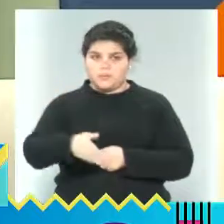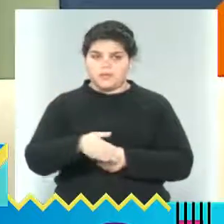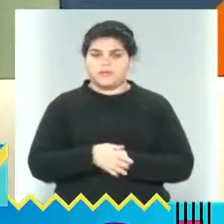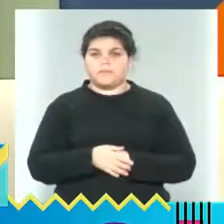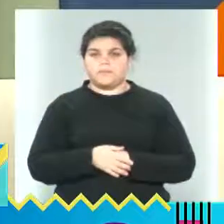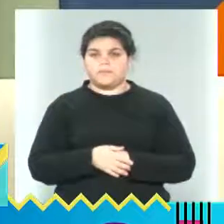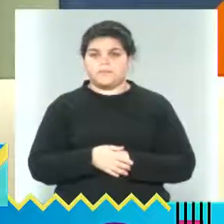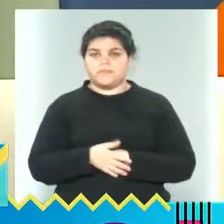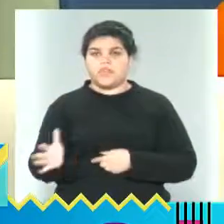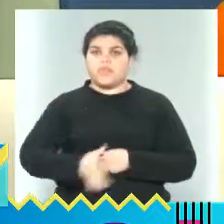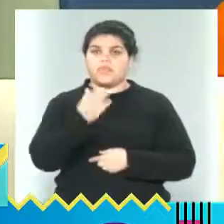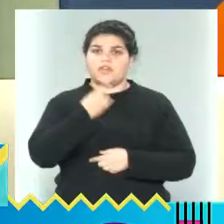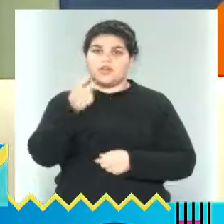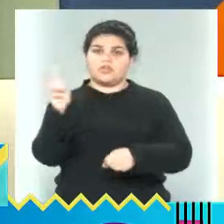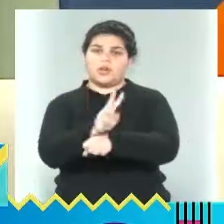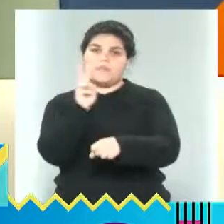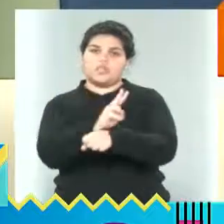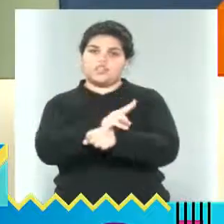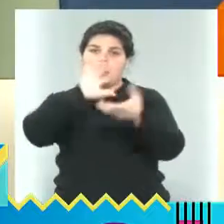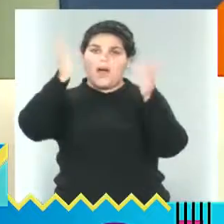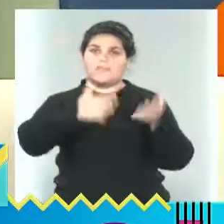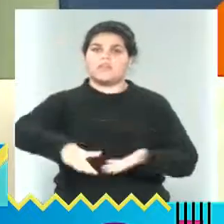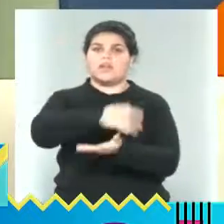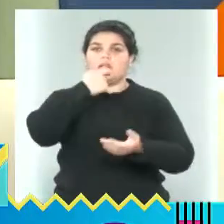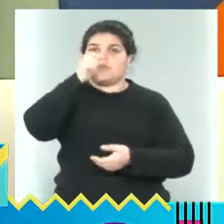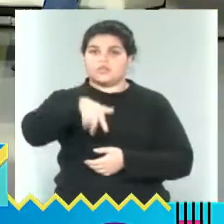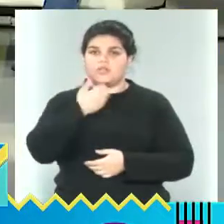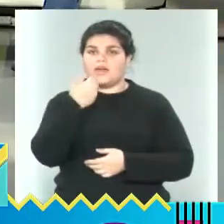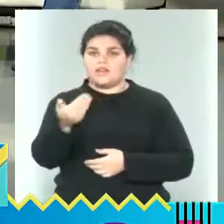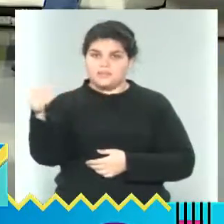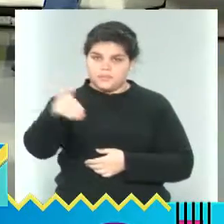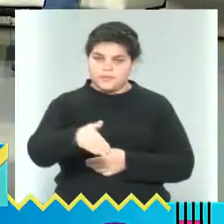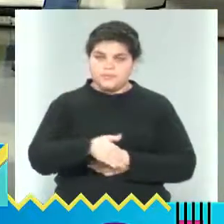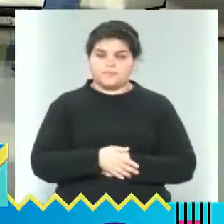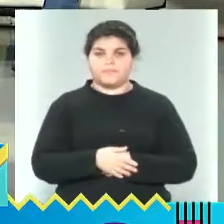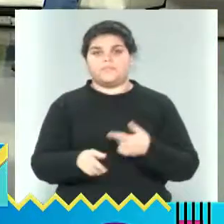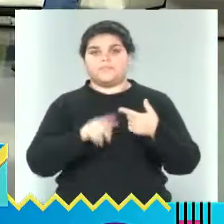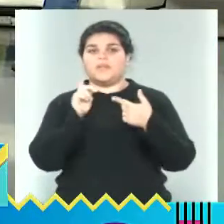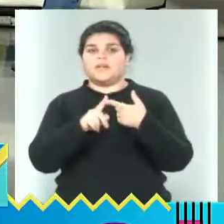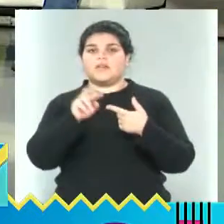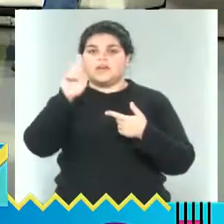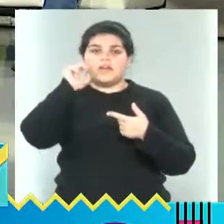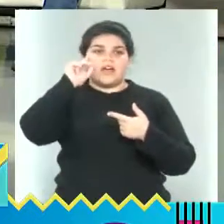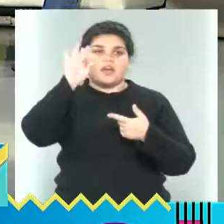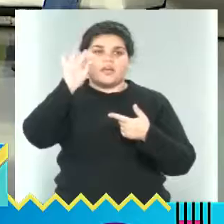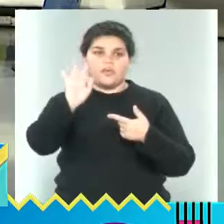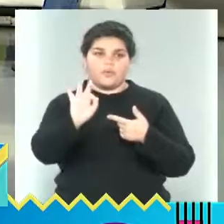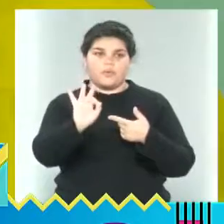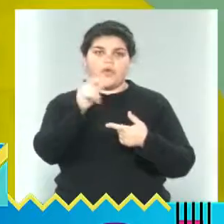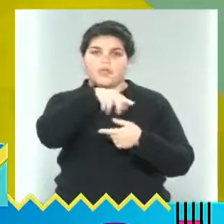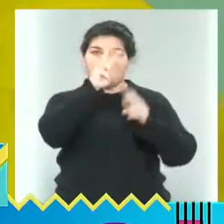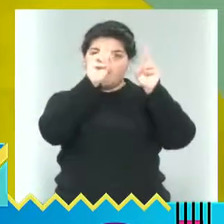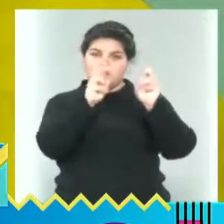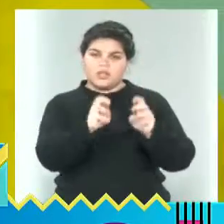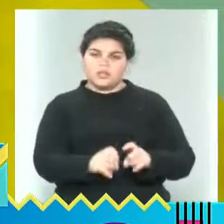¿Qué tal? Buenas tardes. Directora de Protección Ambiental de la provincia. Muchísimas gracias, Miriam. También está con nosotros Ricardo Villalba, investigador